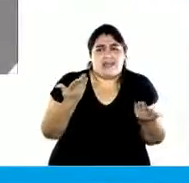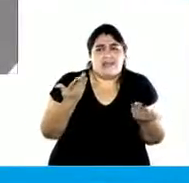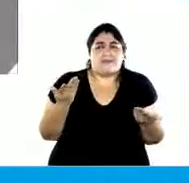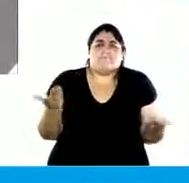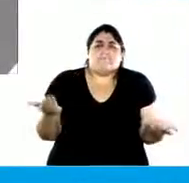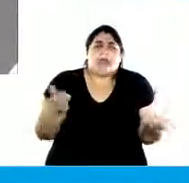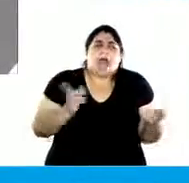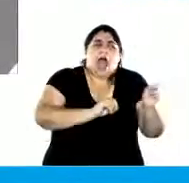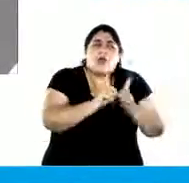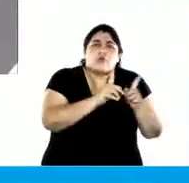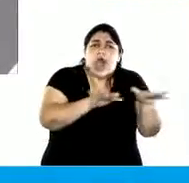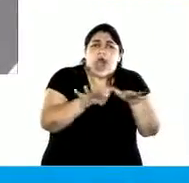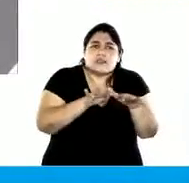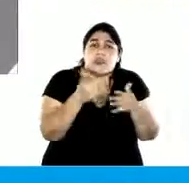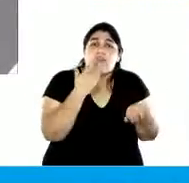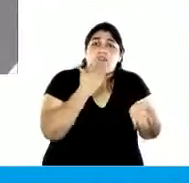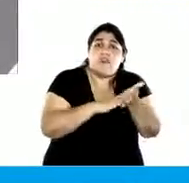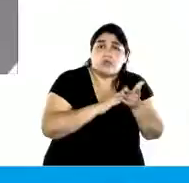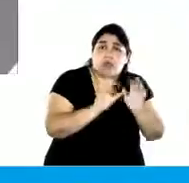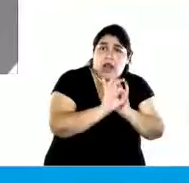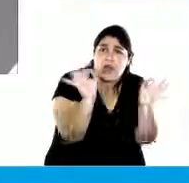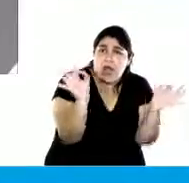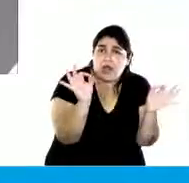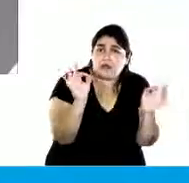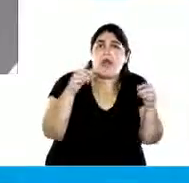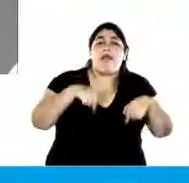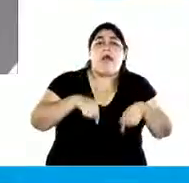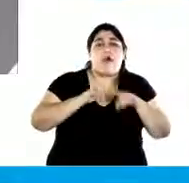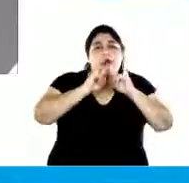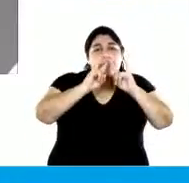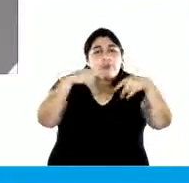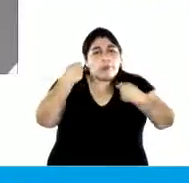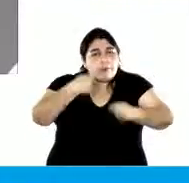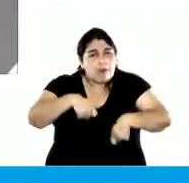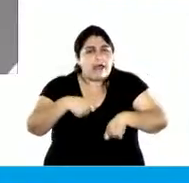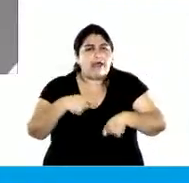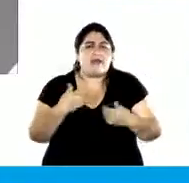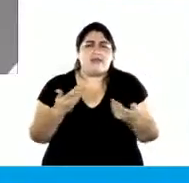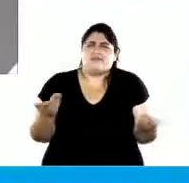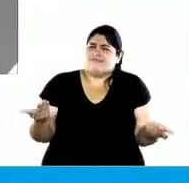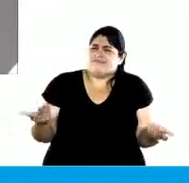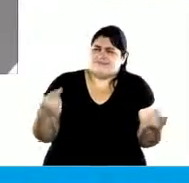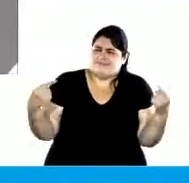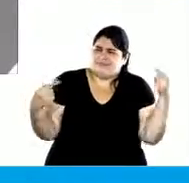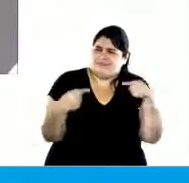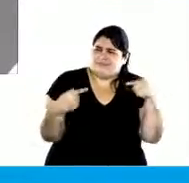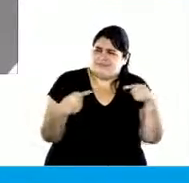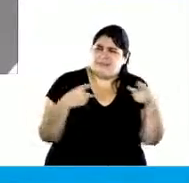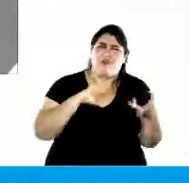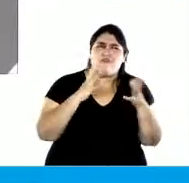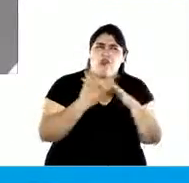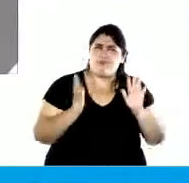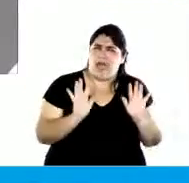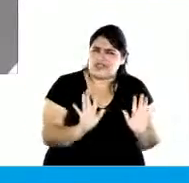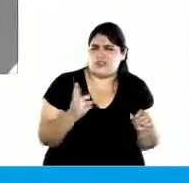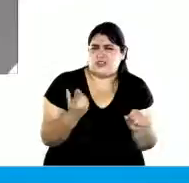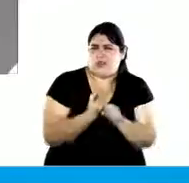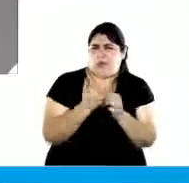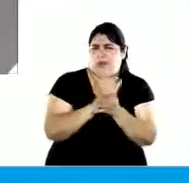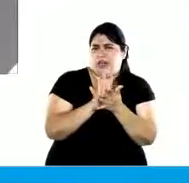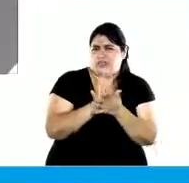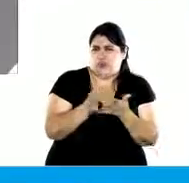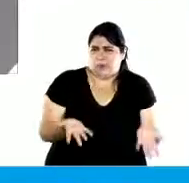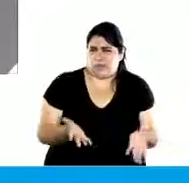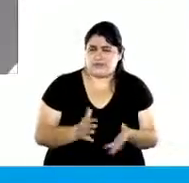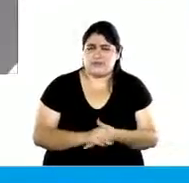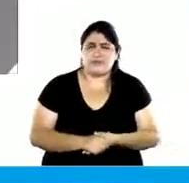no facturaron y ahora le decimos, bueno, pagame en cuotas o te saco los intereses. Bueno, me parece que no es la mejor manera de resolver esta situación.